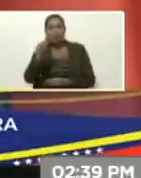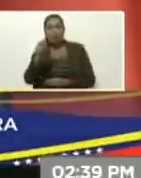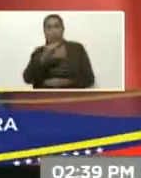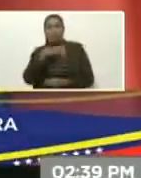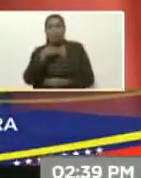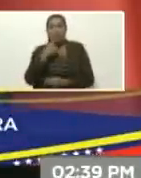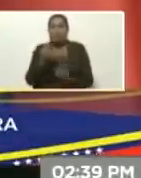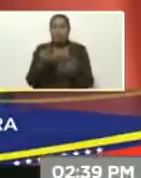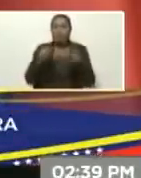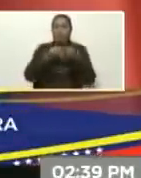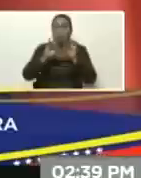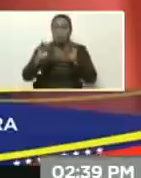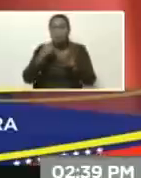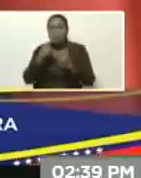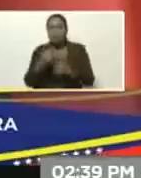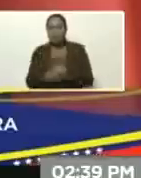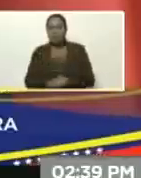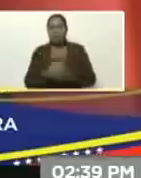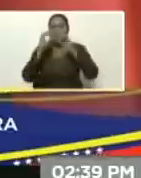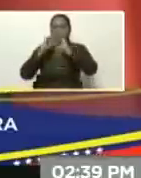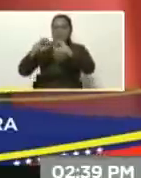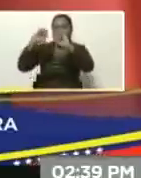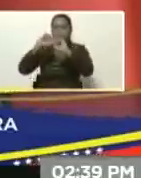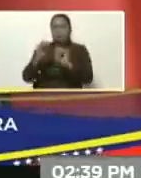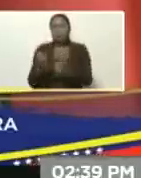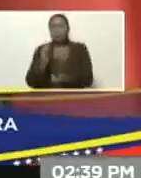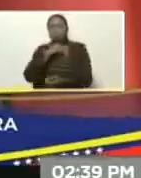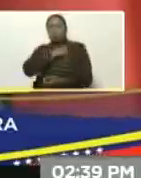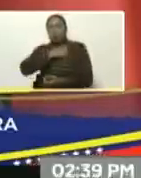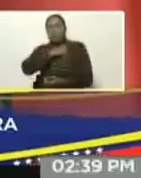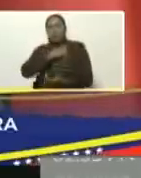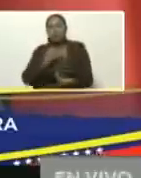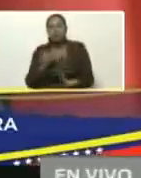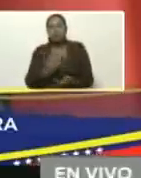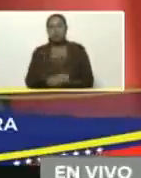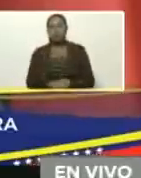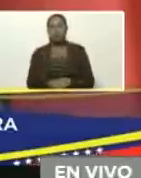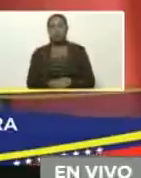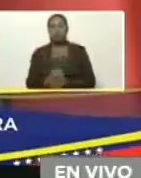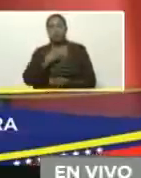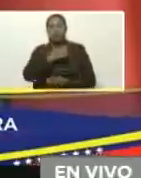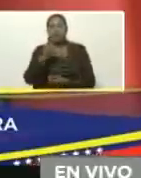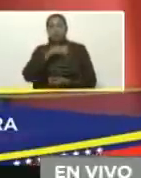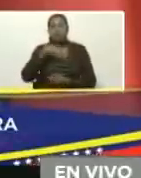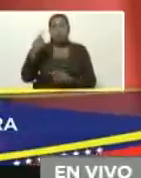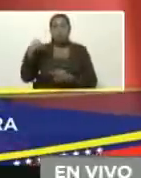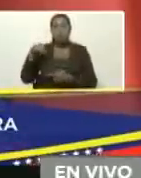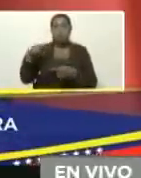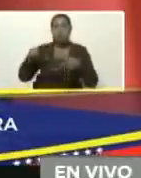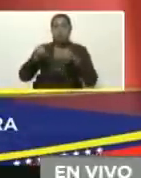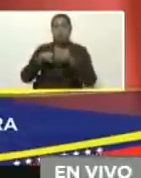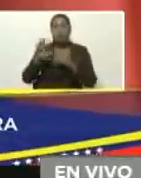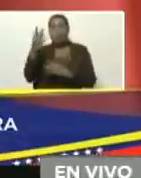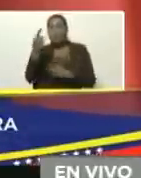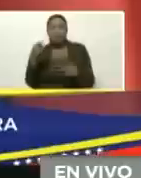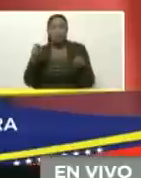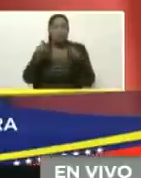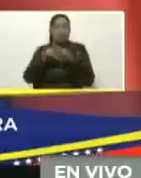Y lo mismo voy a decir sobre Finlandia. Desafortunadamente, en Finlandia tenemos un panorama muy